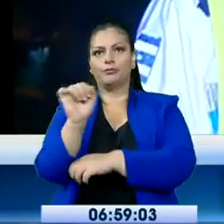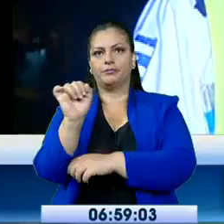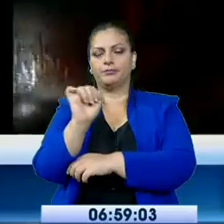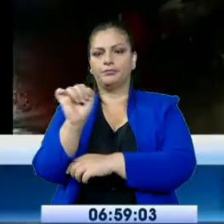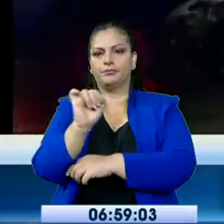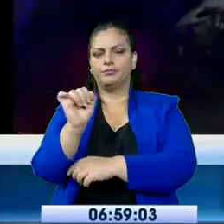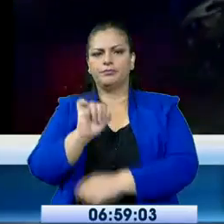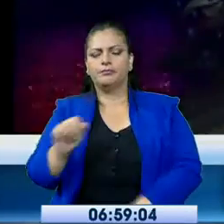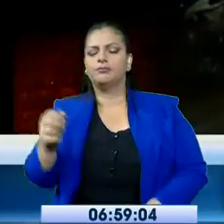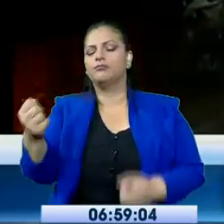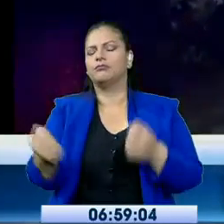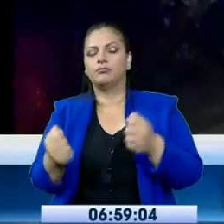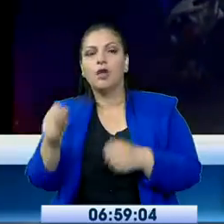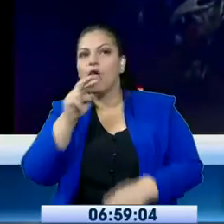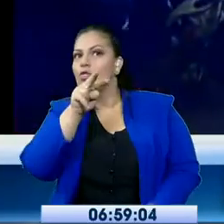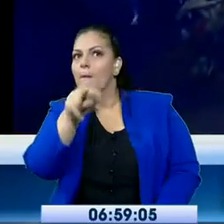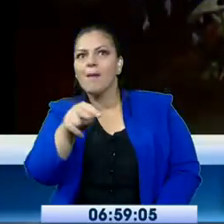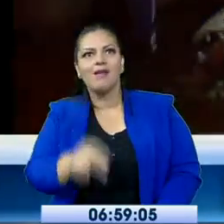que estaban.